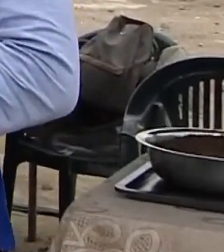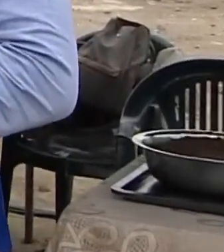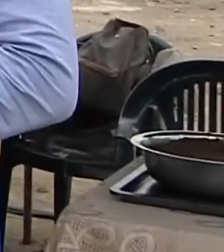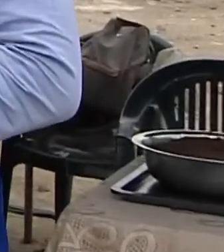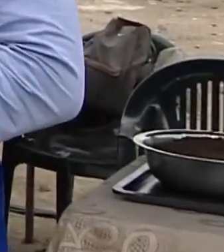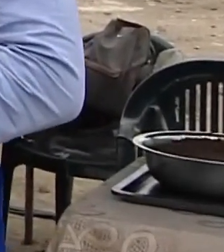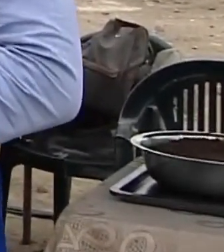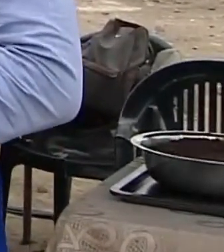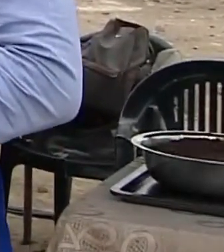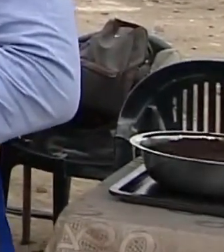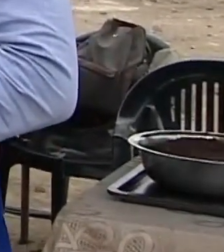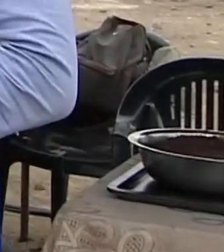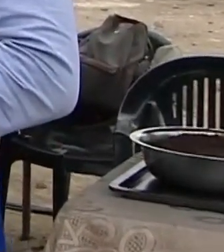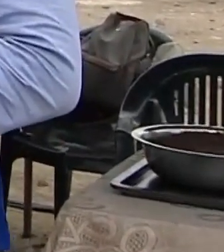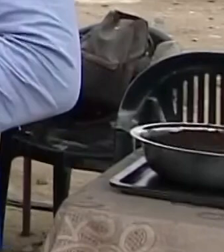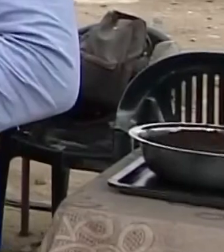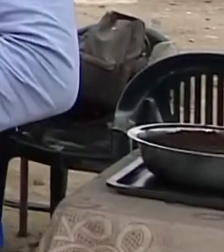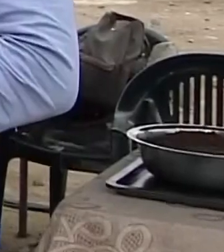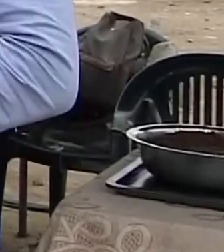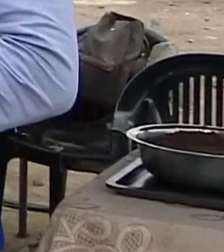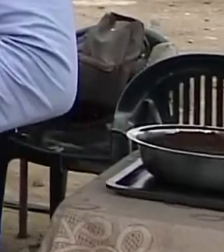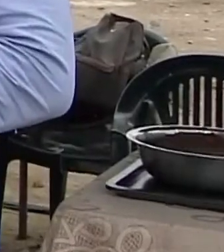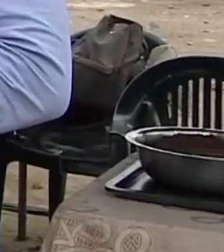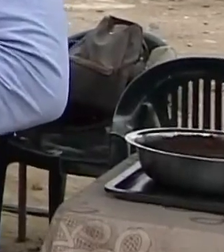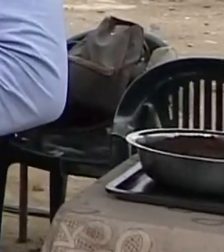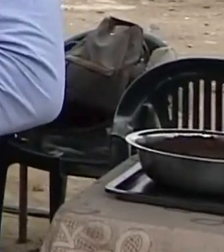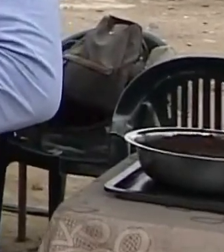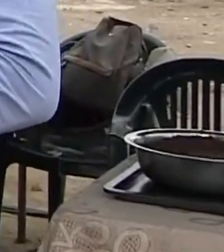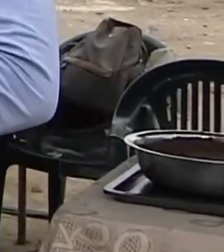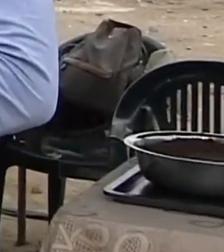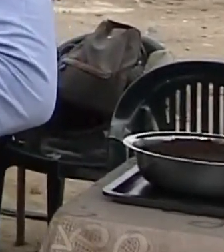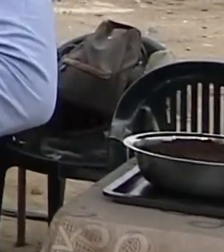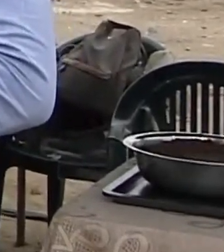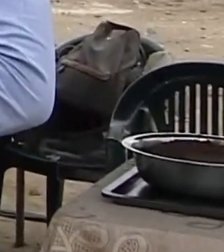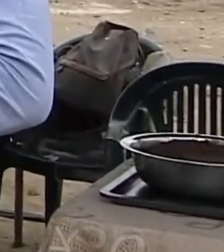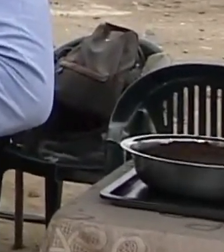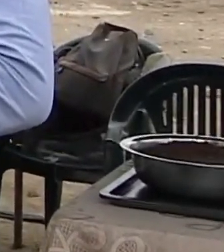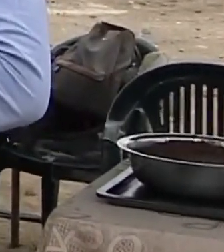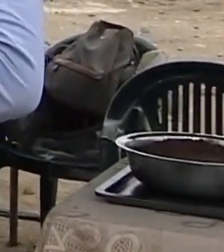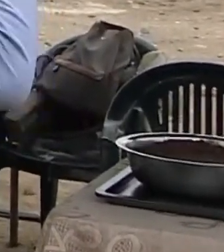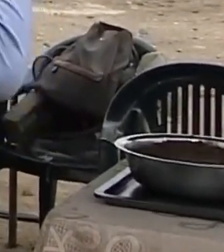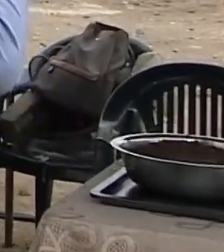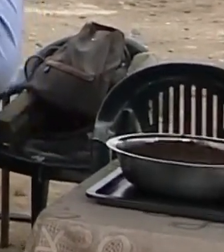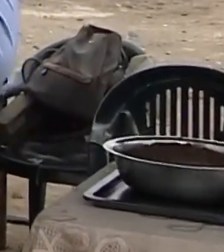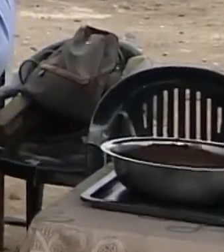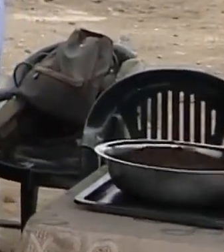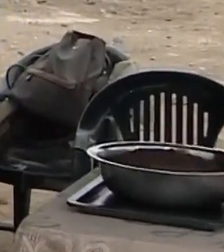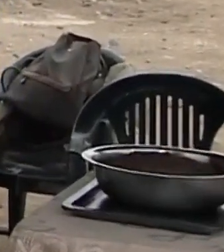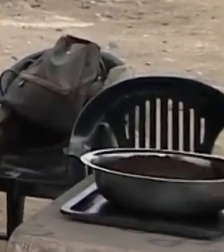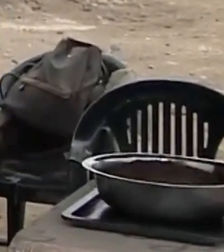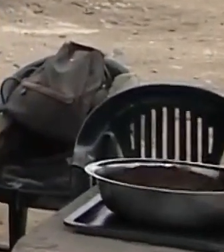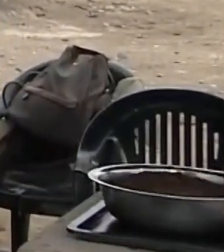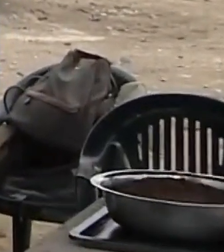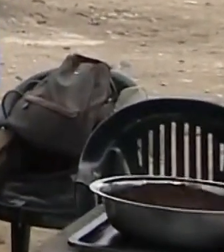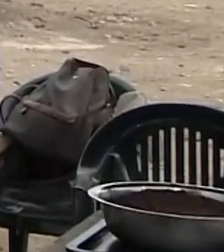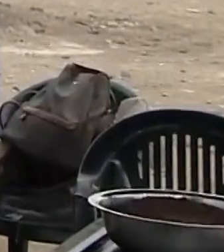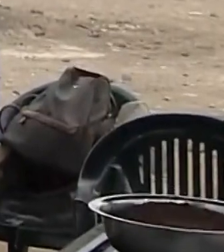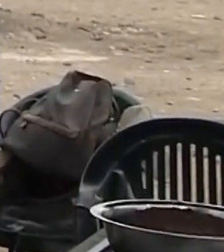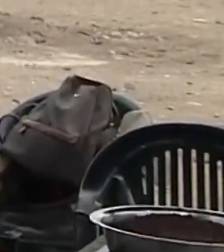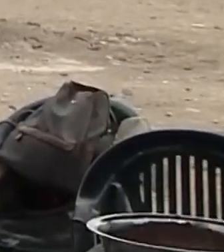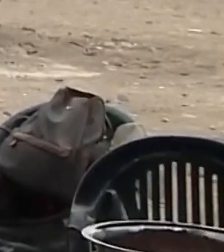DIRIS, con los centros de salud, para poder combatir la anemia. ¿Cómo está la incidencia? ¿Cómo están los niños en este distrito? Bueno, ante todo, muchas gracias por la